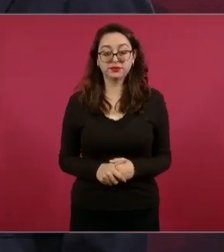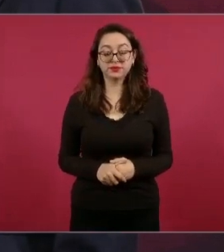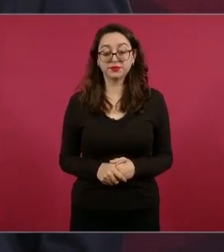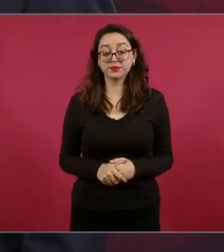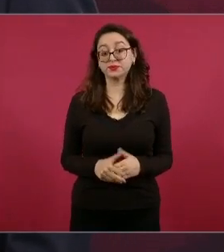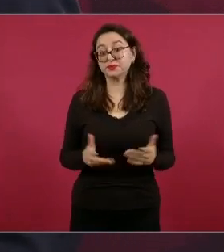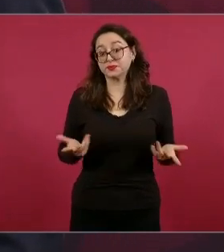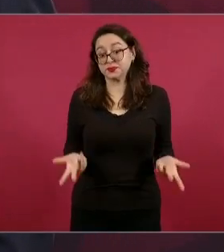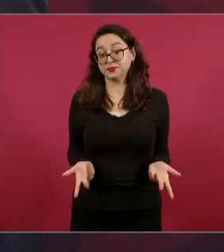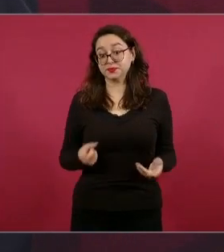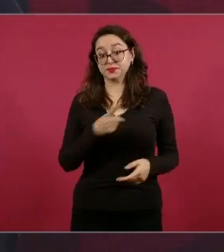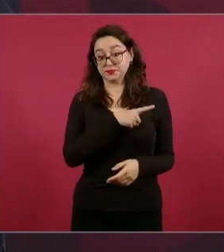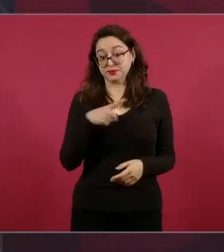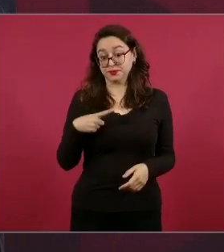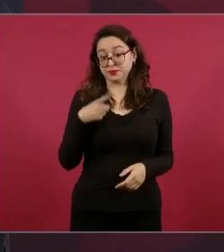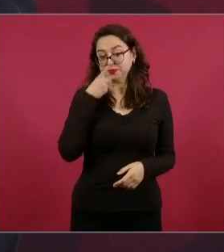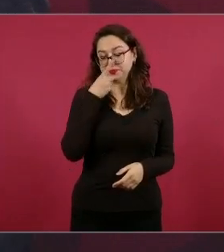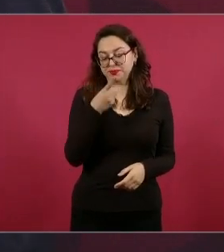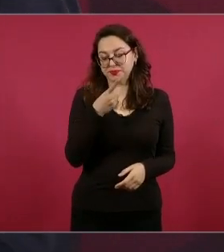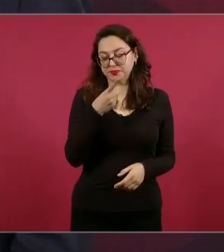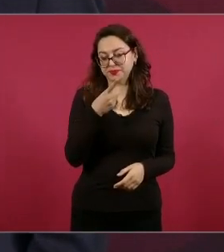voy a decir algo, ¿no? Bueno,